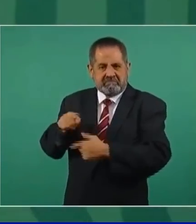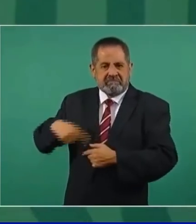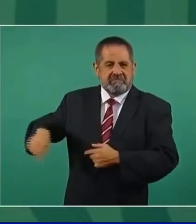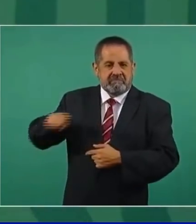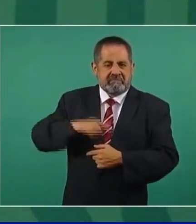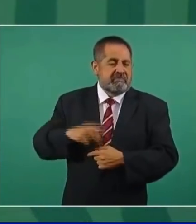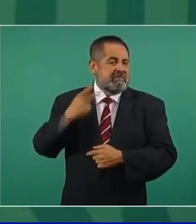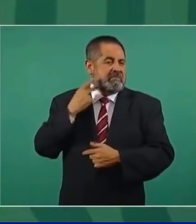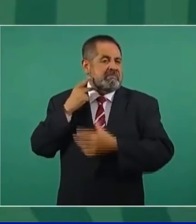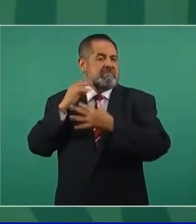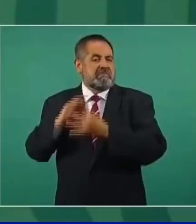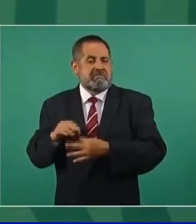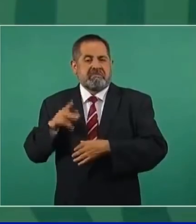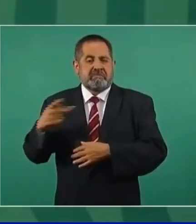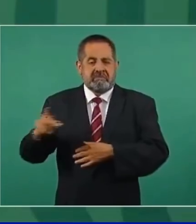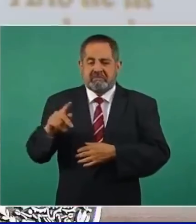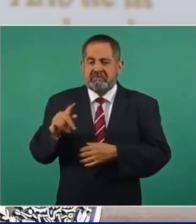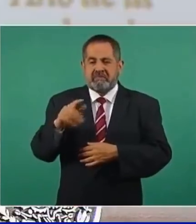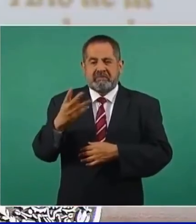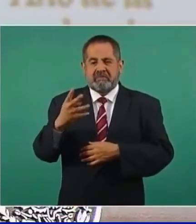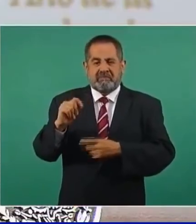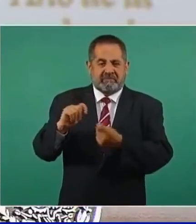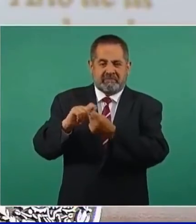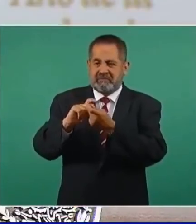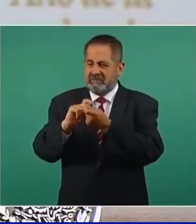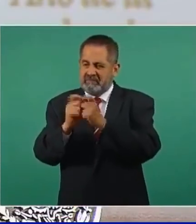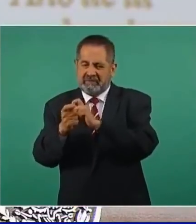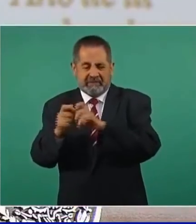la política de transformación.